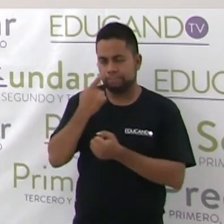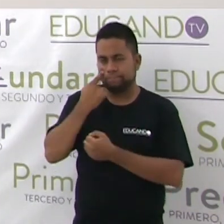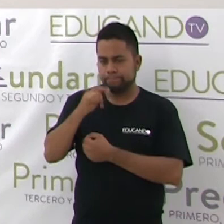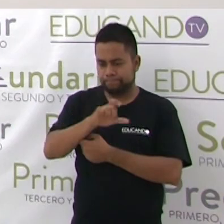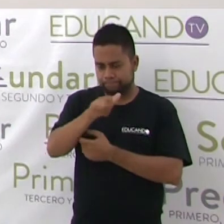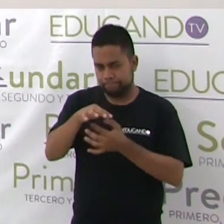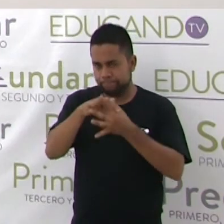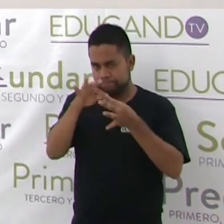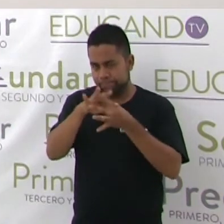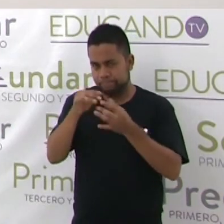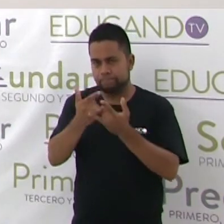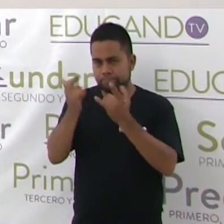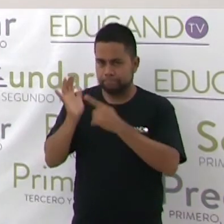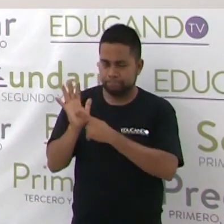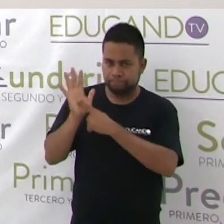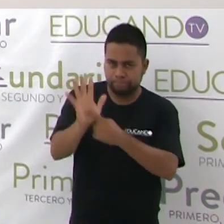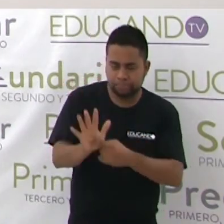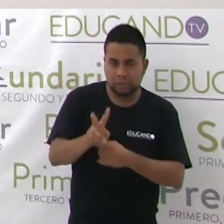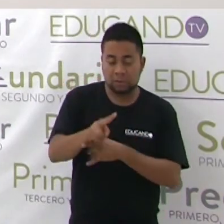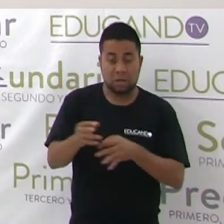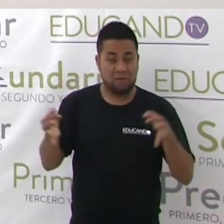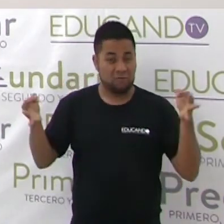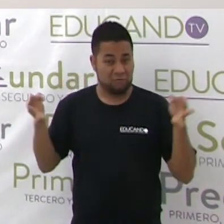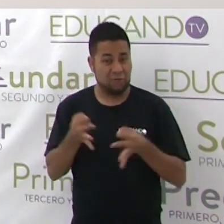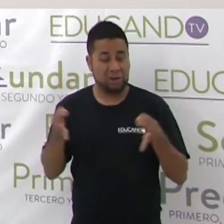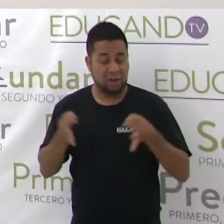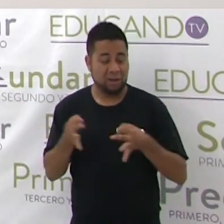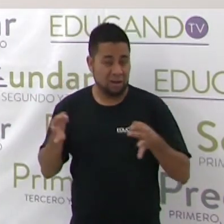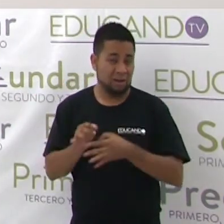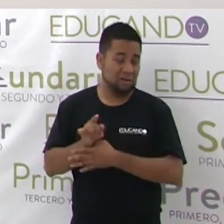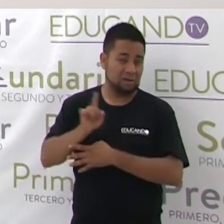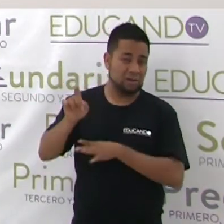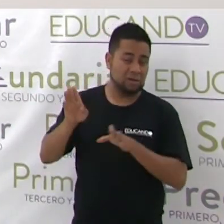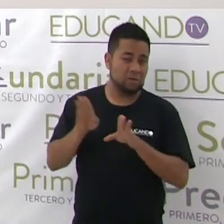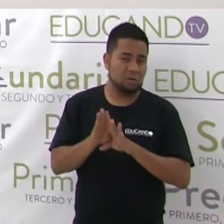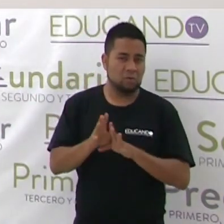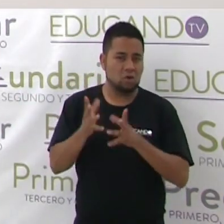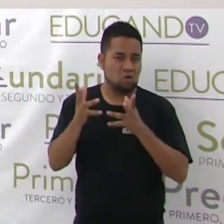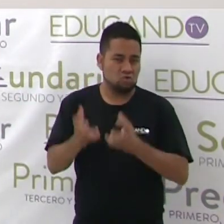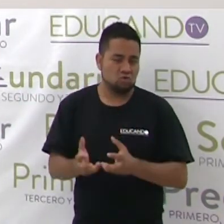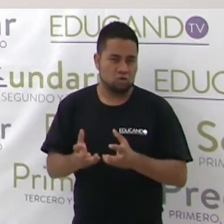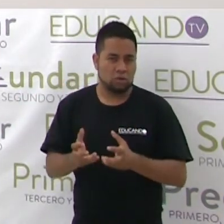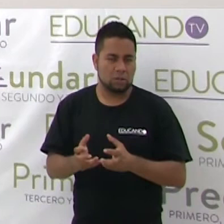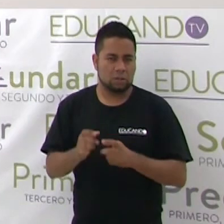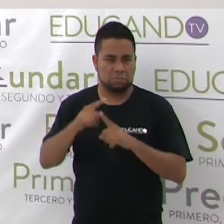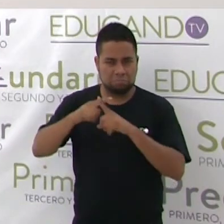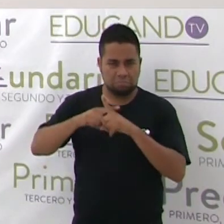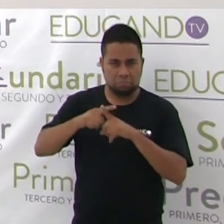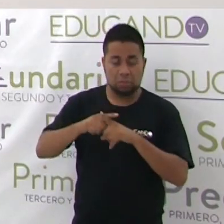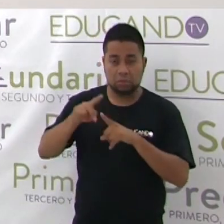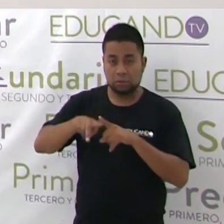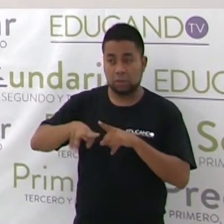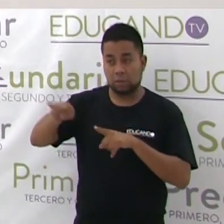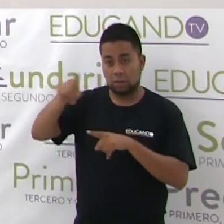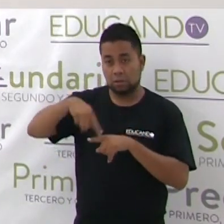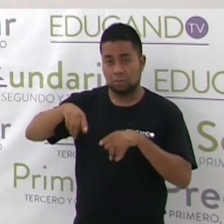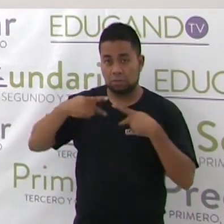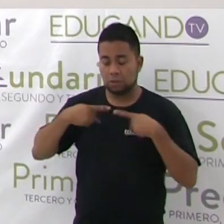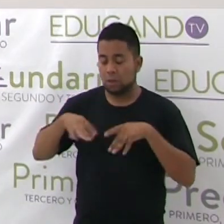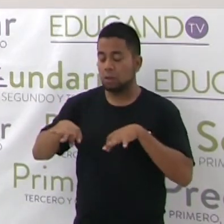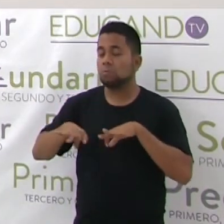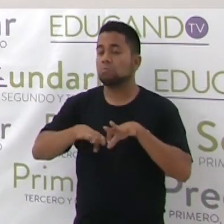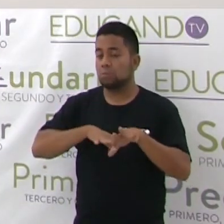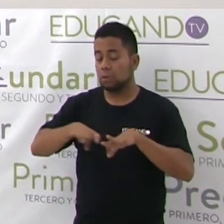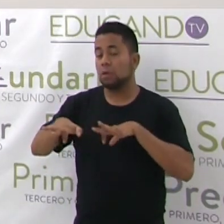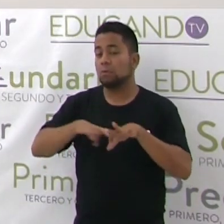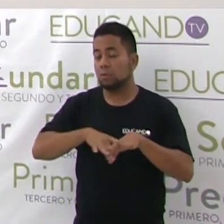Es una región muy fría, un poquito fría y de un clima seco, muy trabajadores, y es